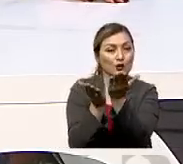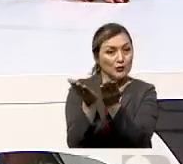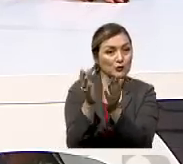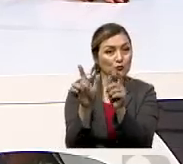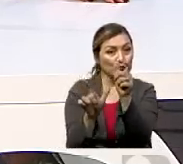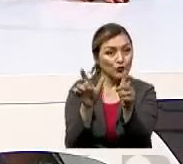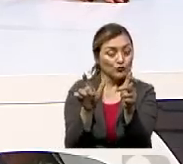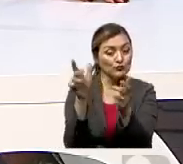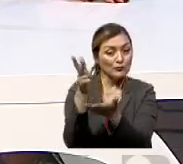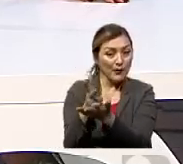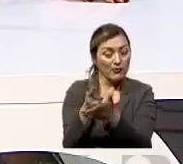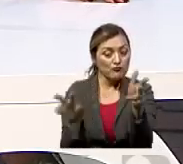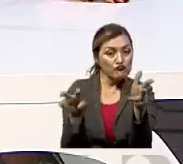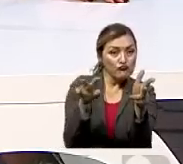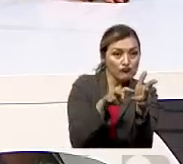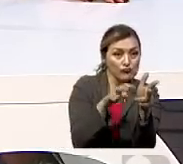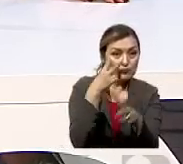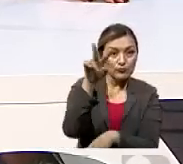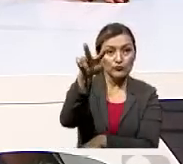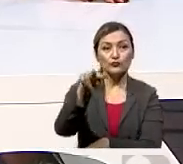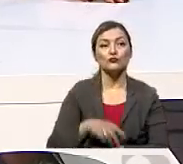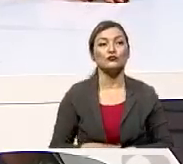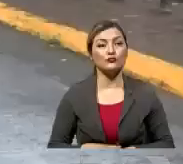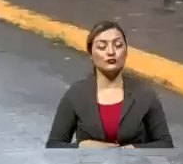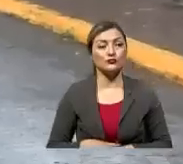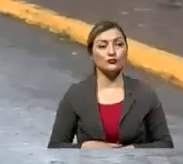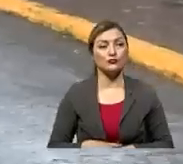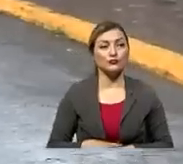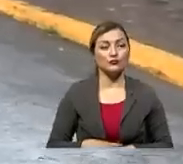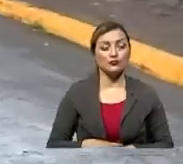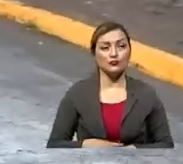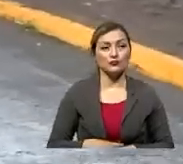reciben los usuarios en este medio de transporte. Vamos a ver.